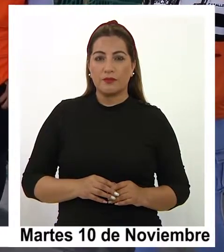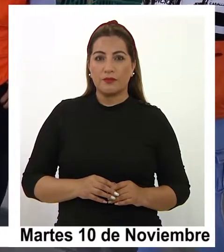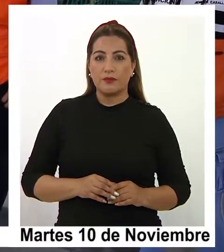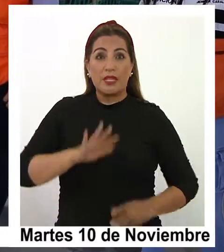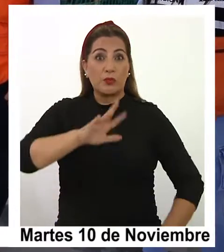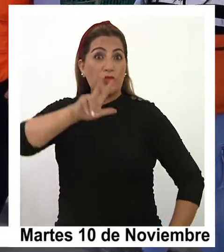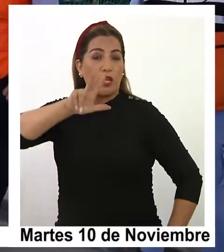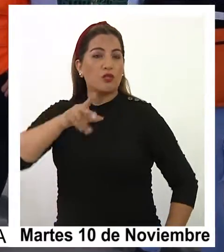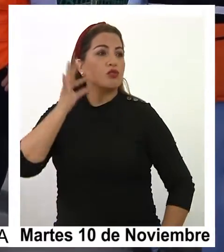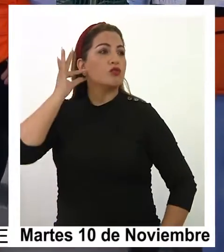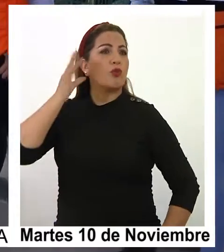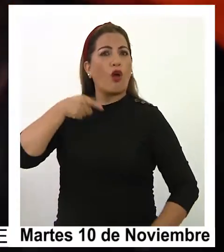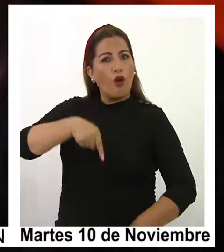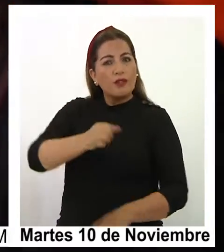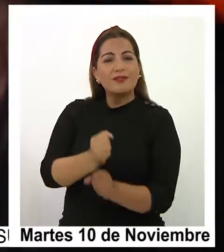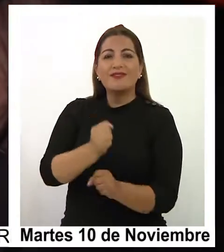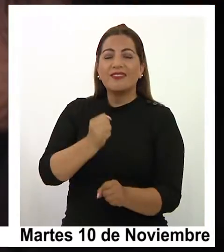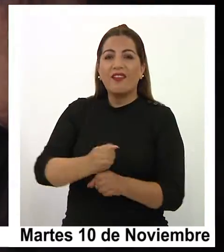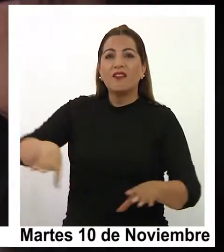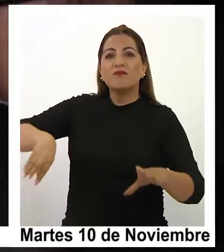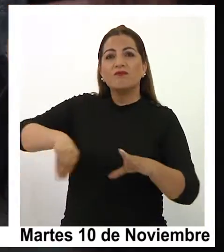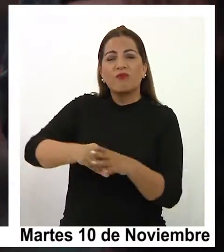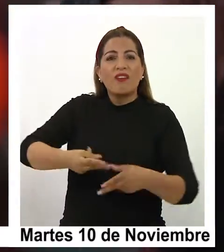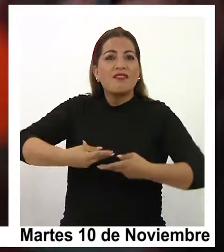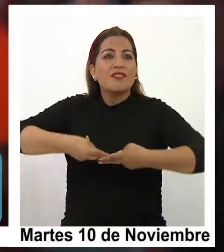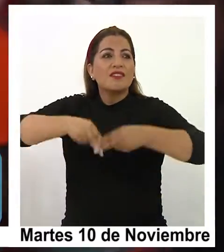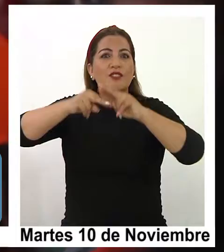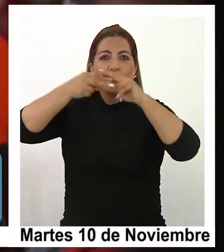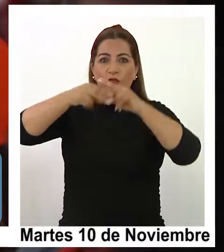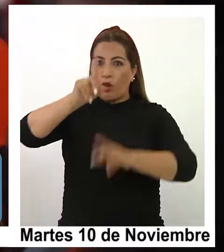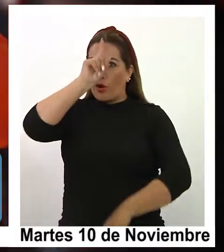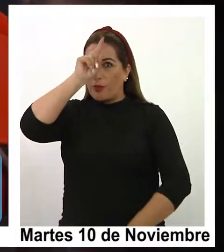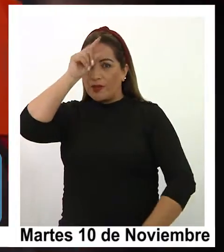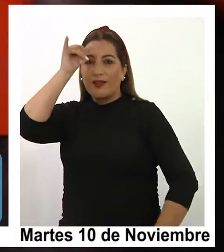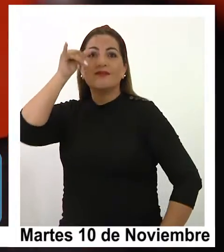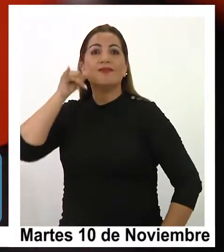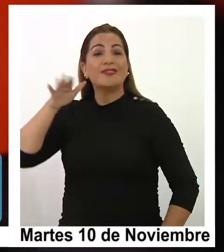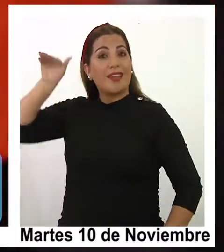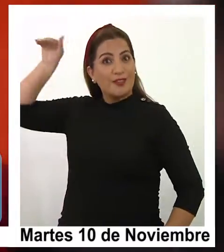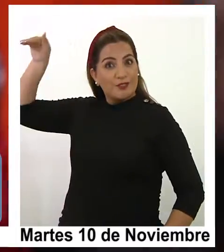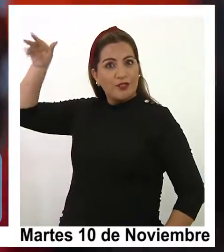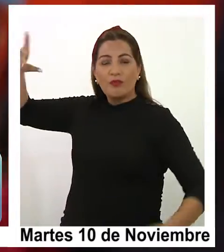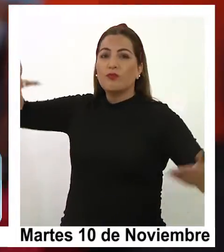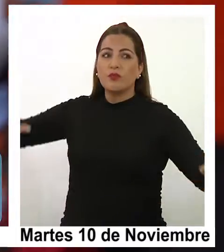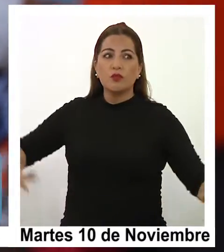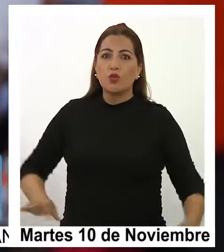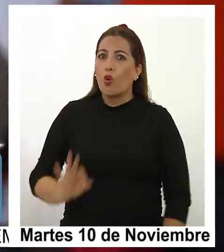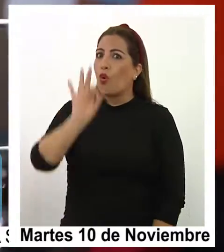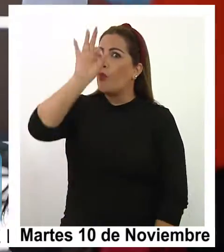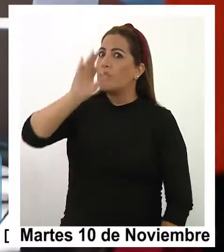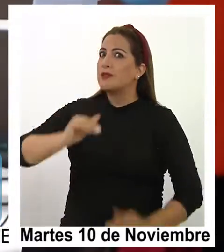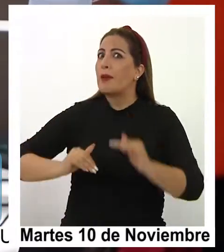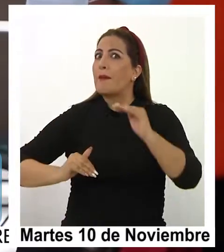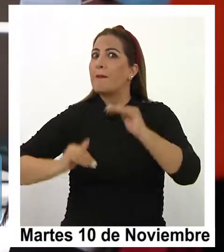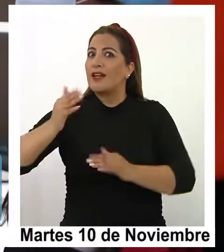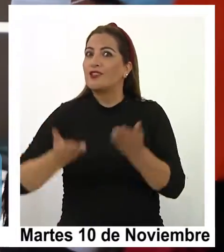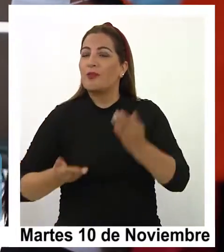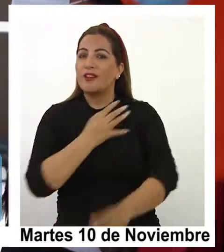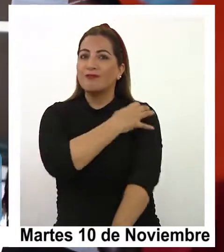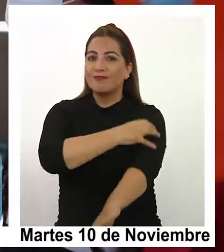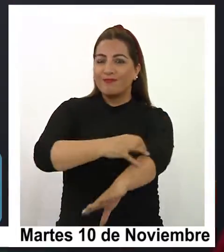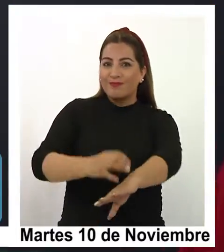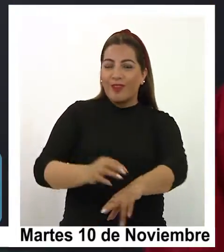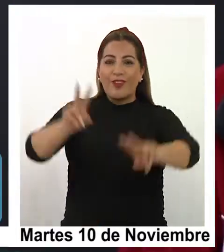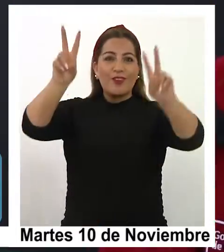58 mujeres hoy trabajan en la obra de construcción del Hospital de Alto Hospicio, un número que está sobre la media nacional